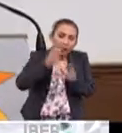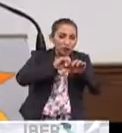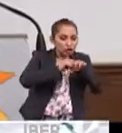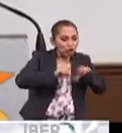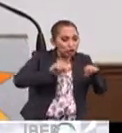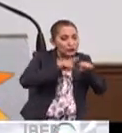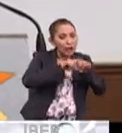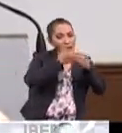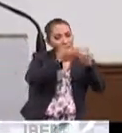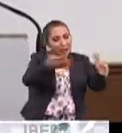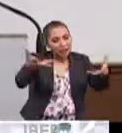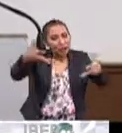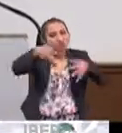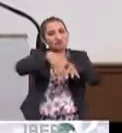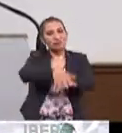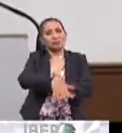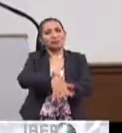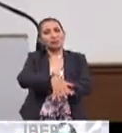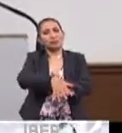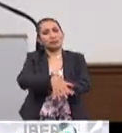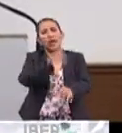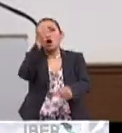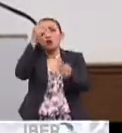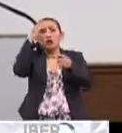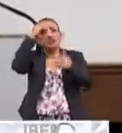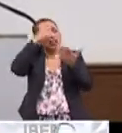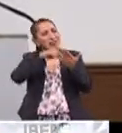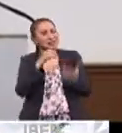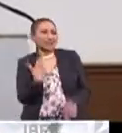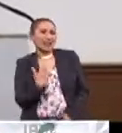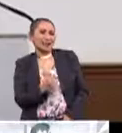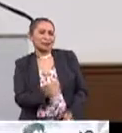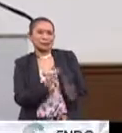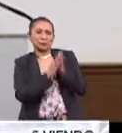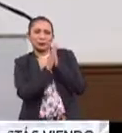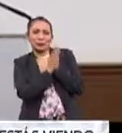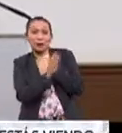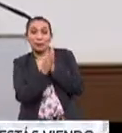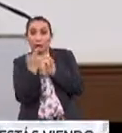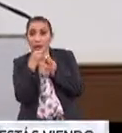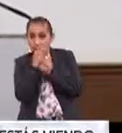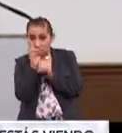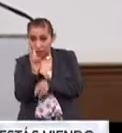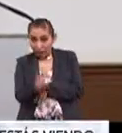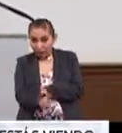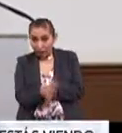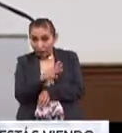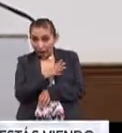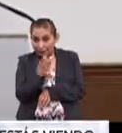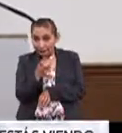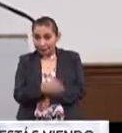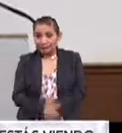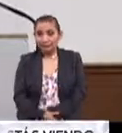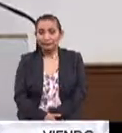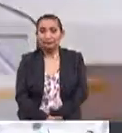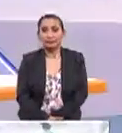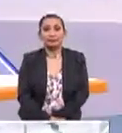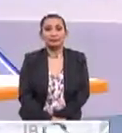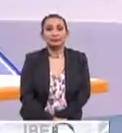sociedades abiertas e incluyentes. Algunos pensarán que es ingenuo, pero no hay mensaje más realista que este.